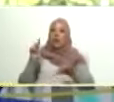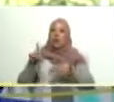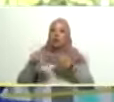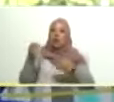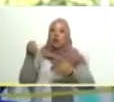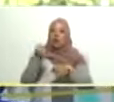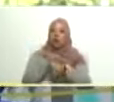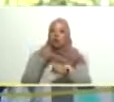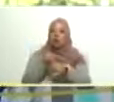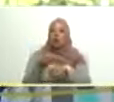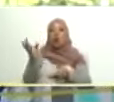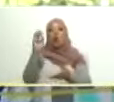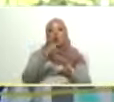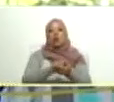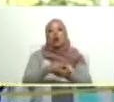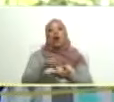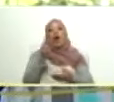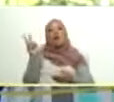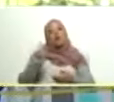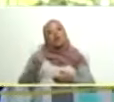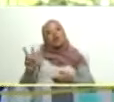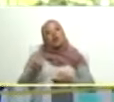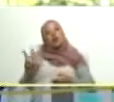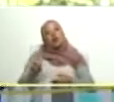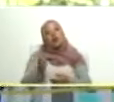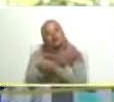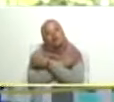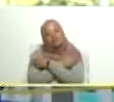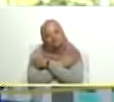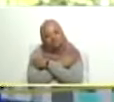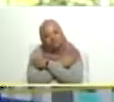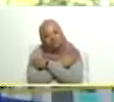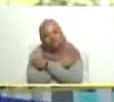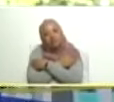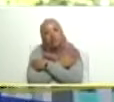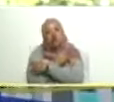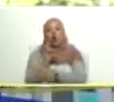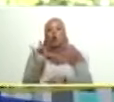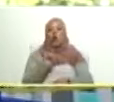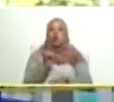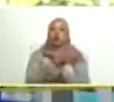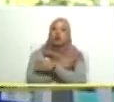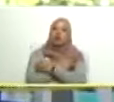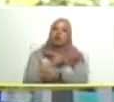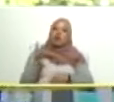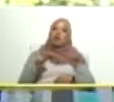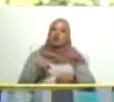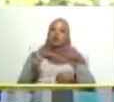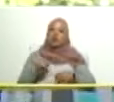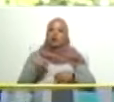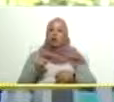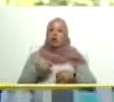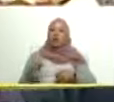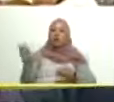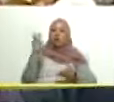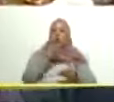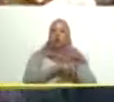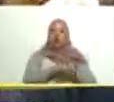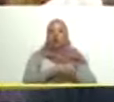tarde, vuelvan a su patria. Los abrazamos, los queremos, los necesitamos y